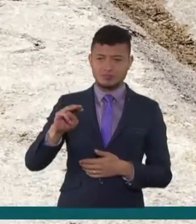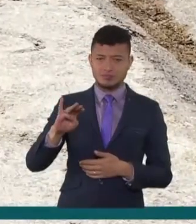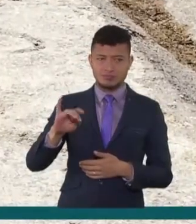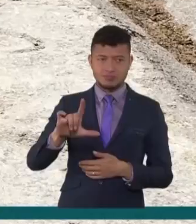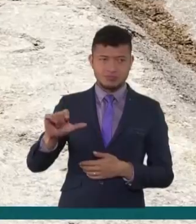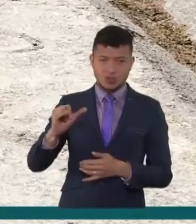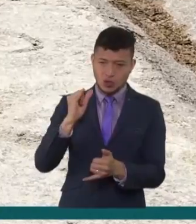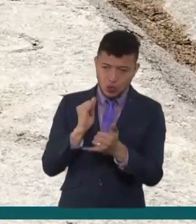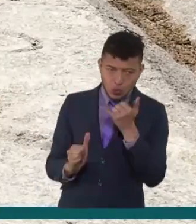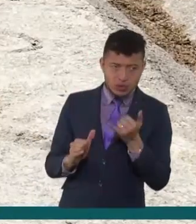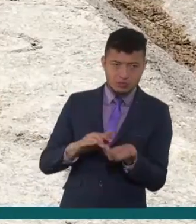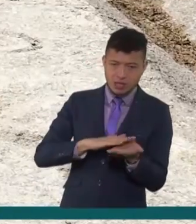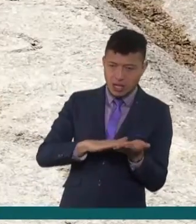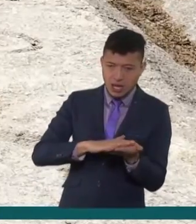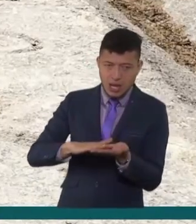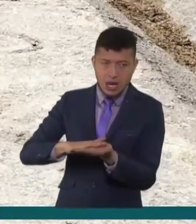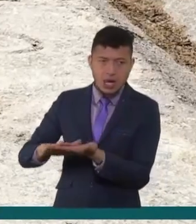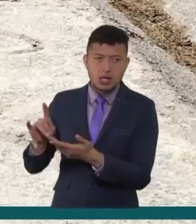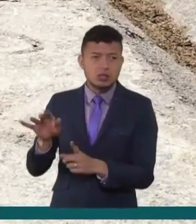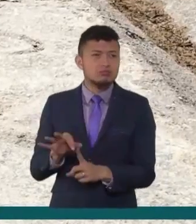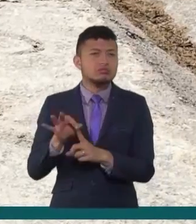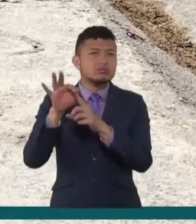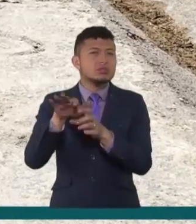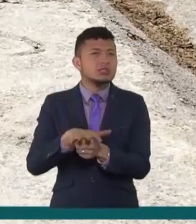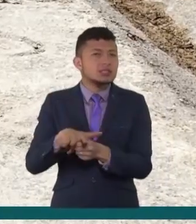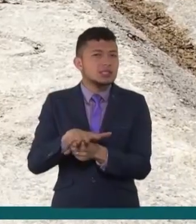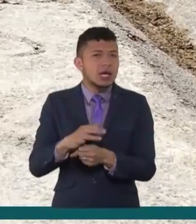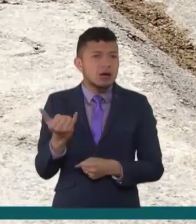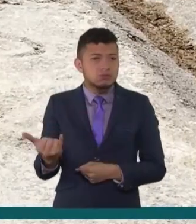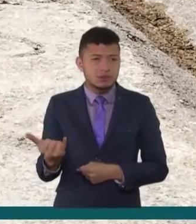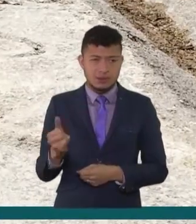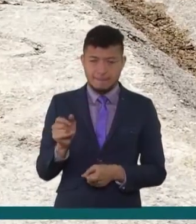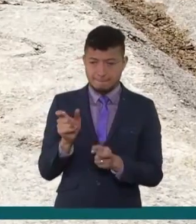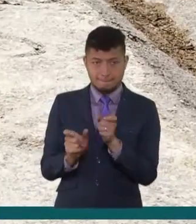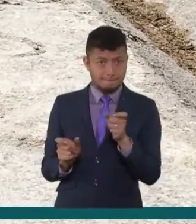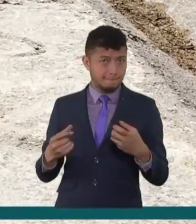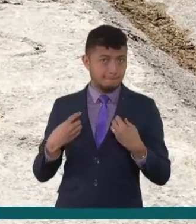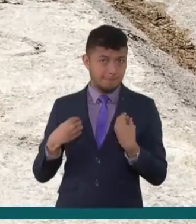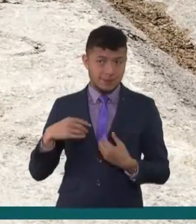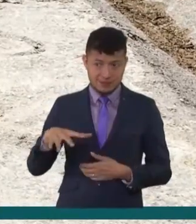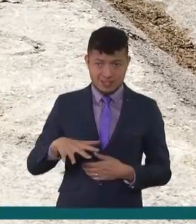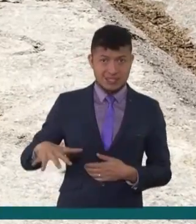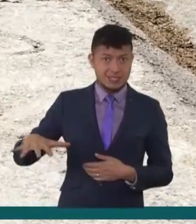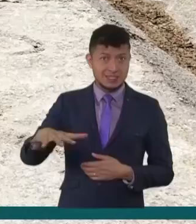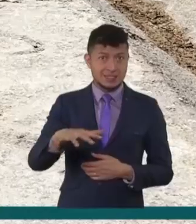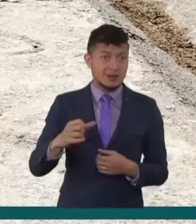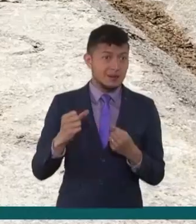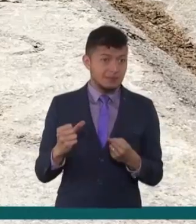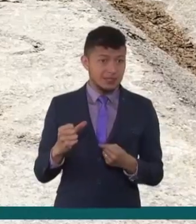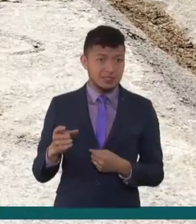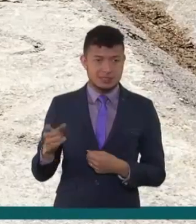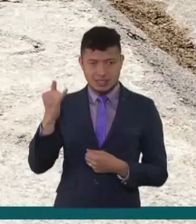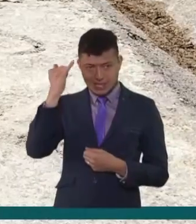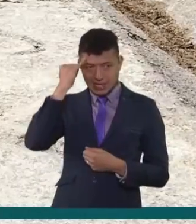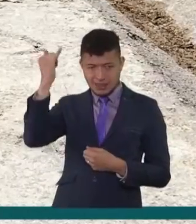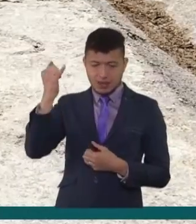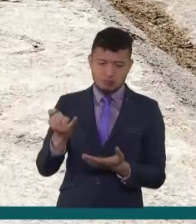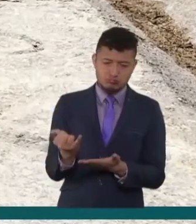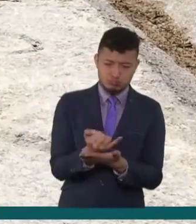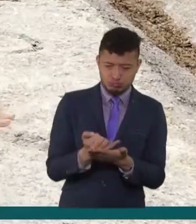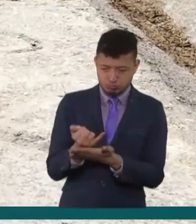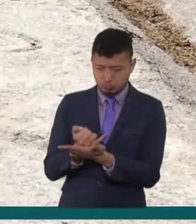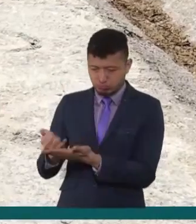tambillo es al último tramo de placahuella pero esta tiene algo muy particular Y es que las personas que habitan en este sector